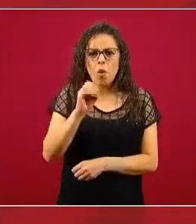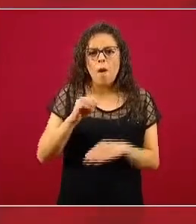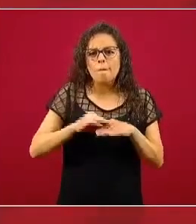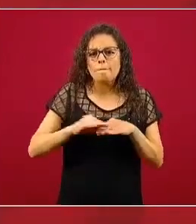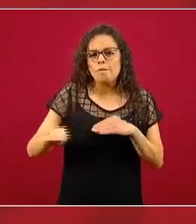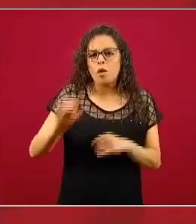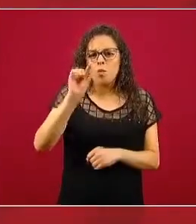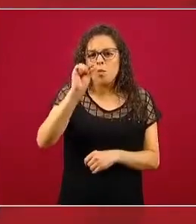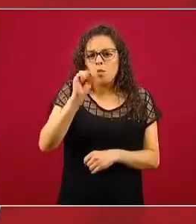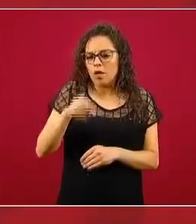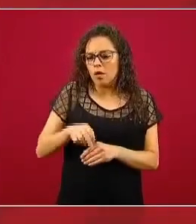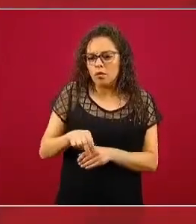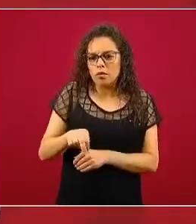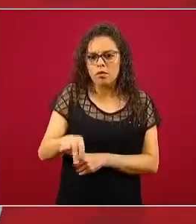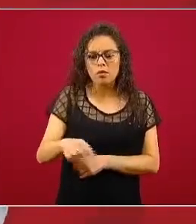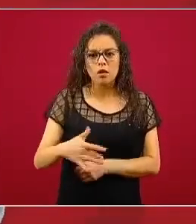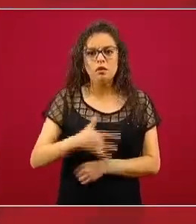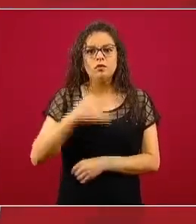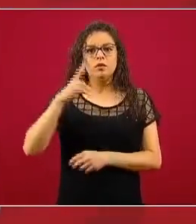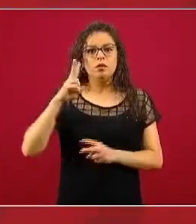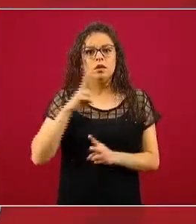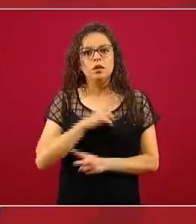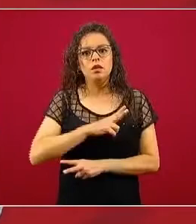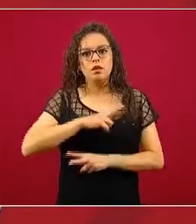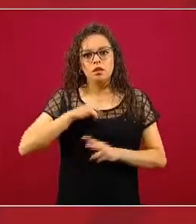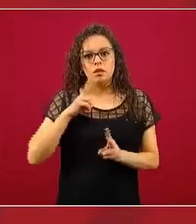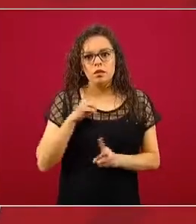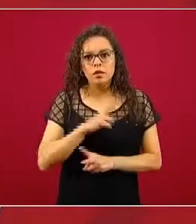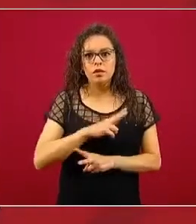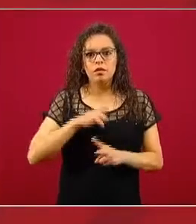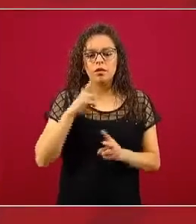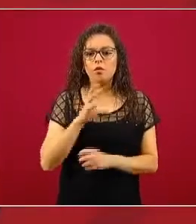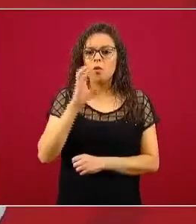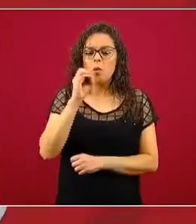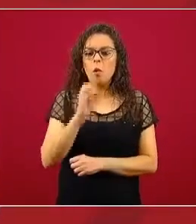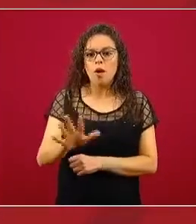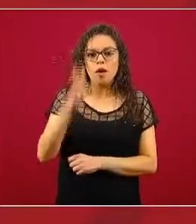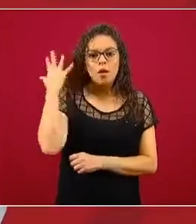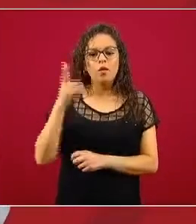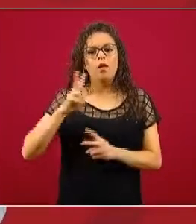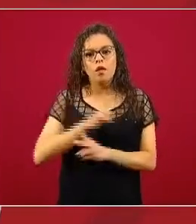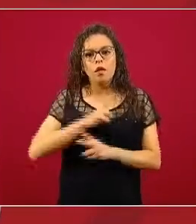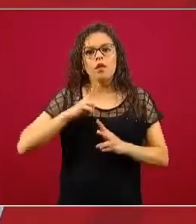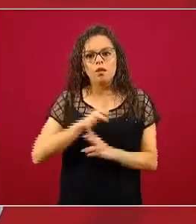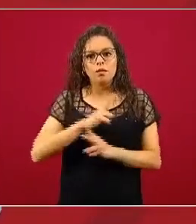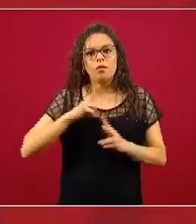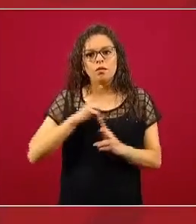metros y siente que se le agita la respiración y empieza a respirar más rápidamente.